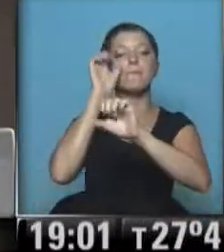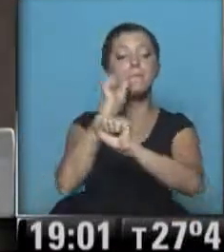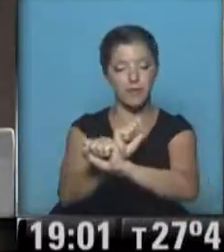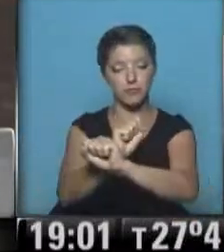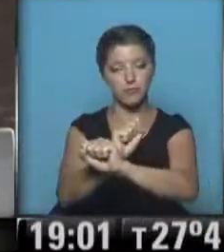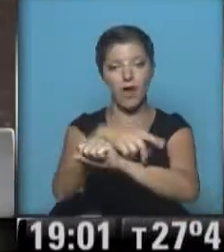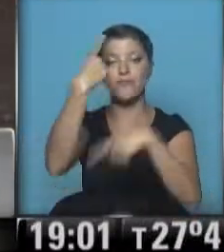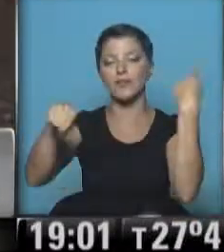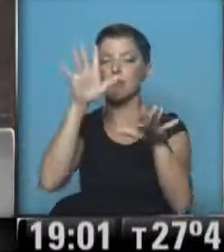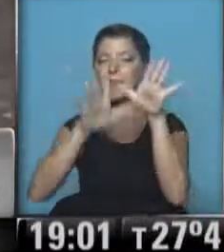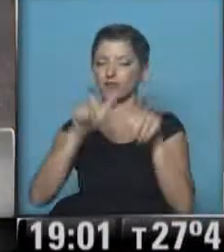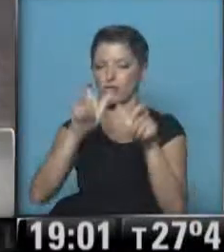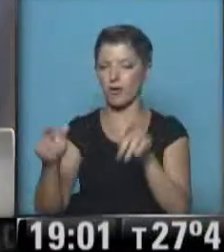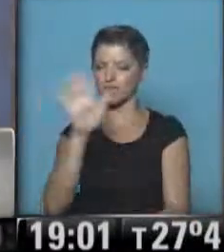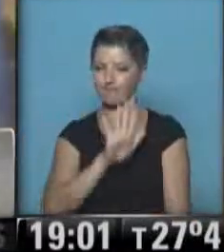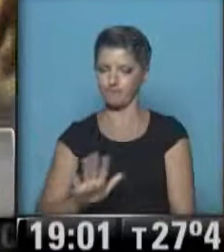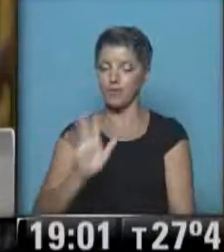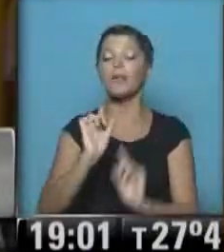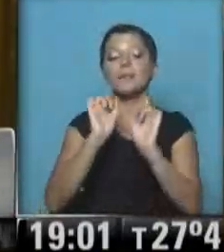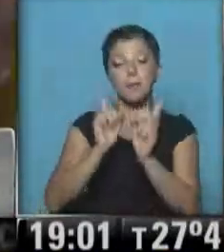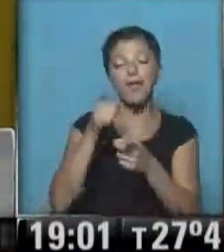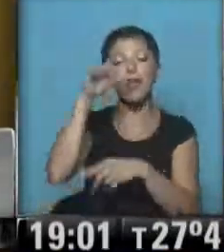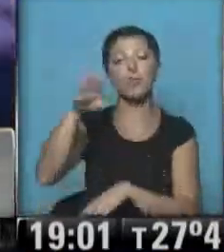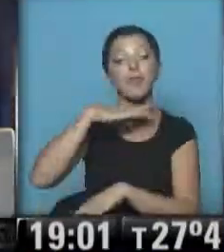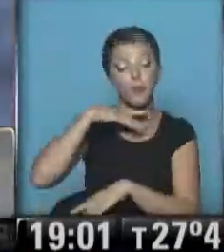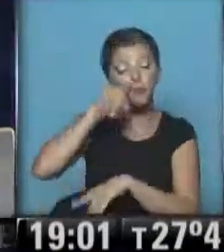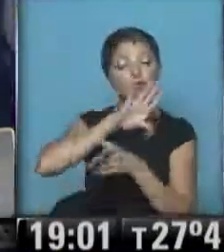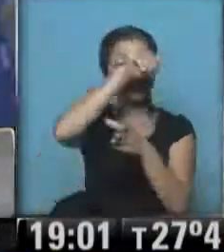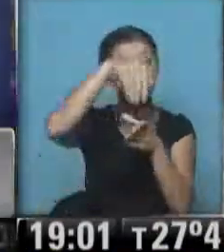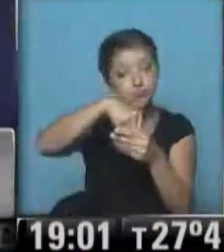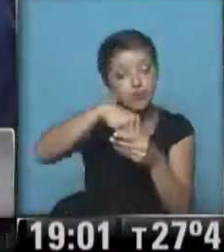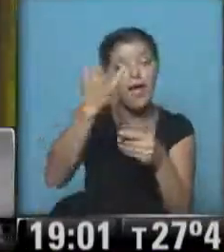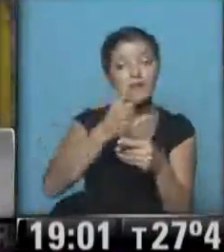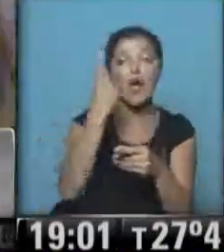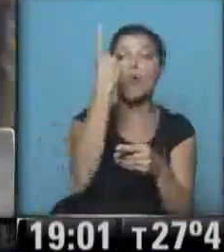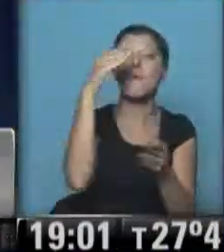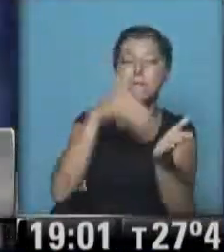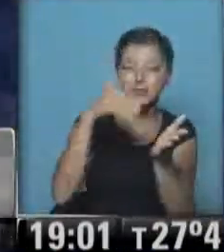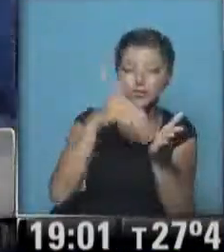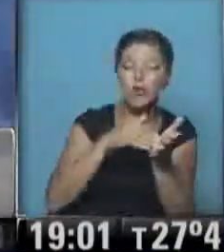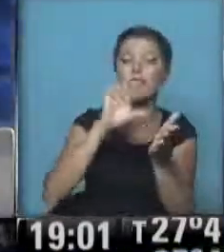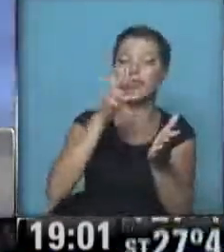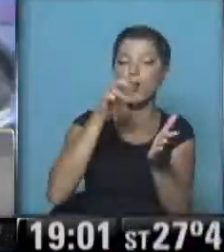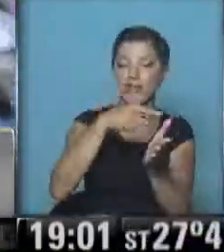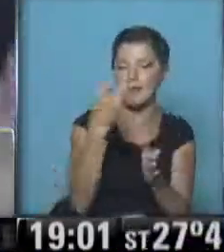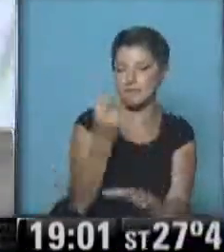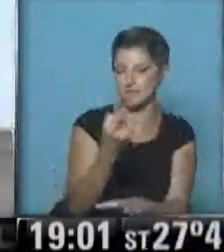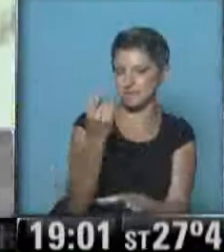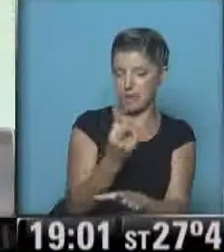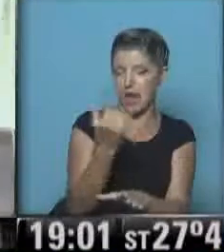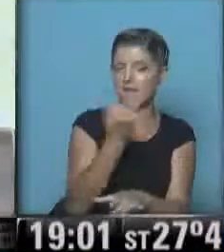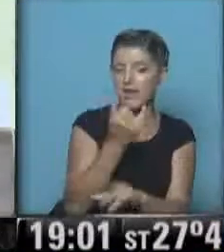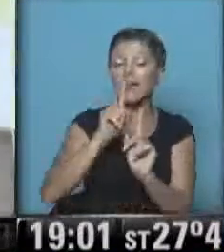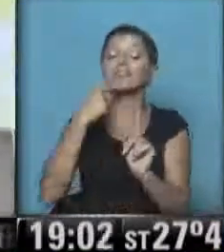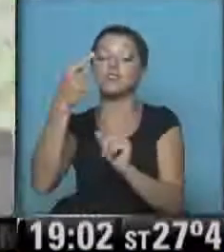a varios sospechosos. Además, los delincuentes tenían en su poder más de $1 millón falsos, según confirmó el